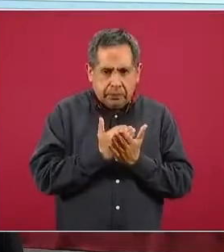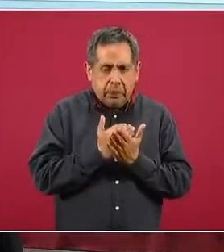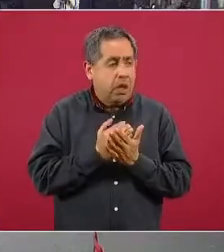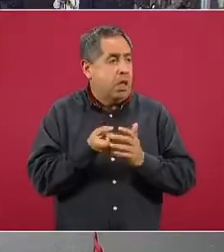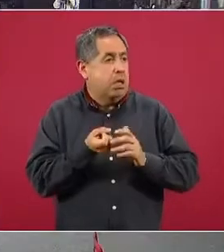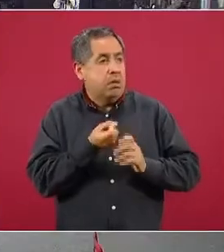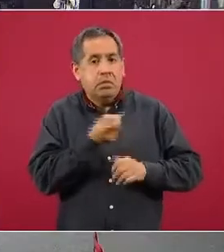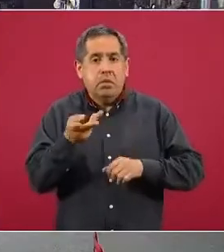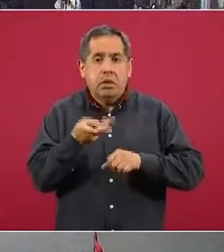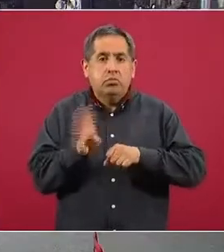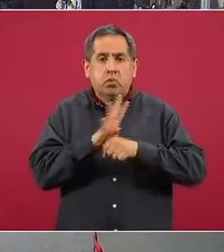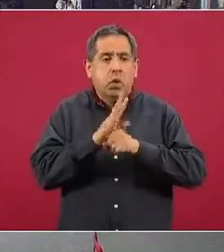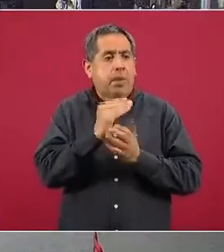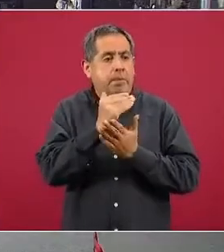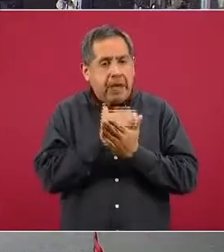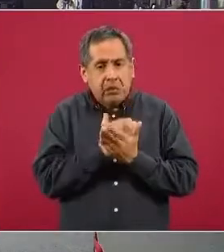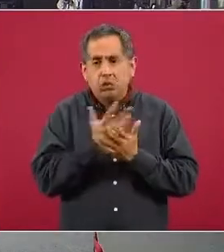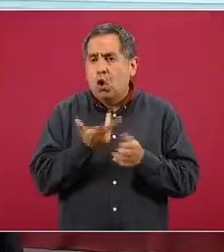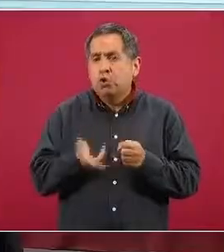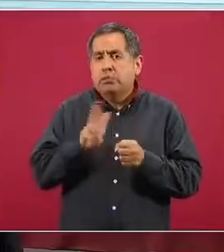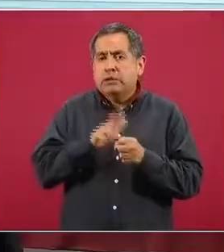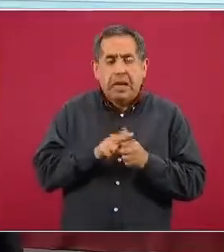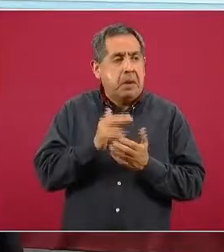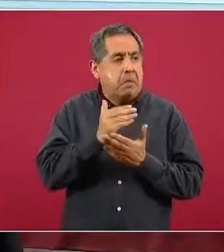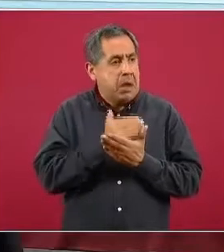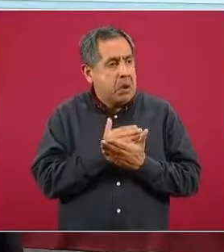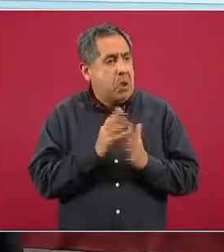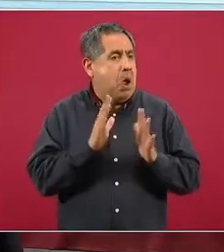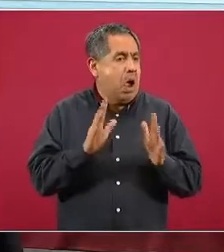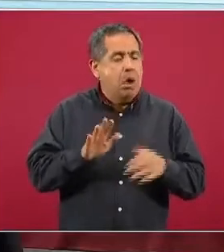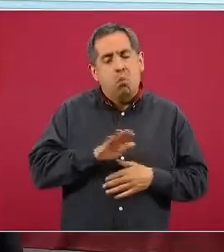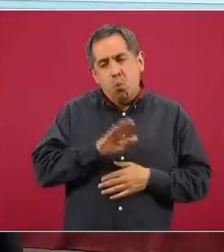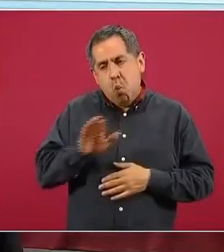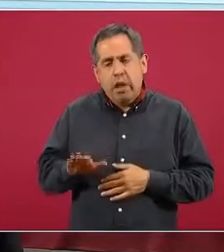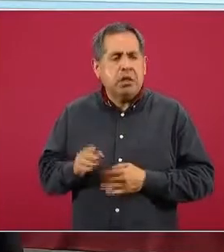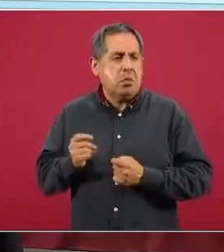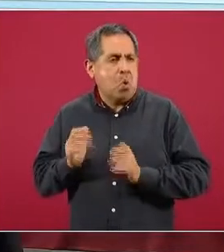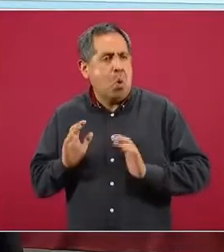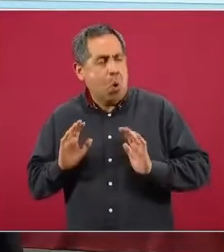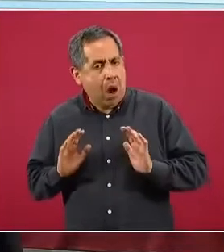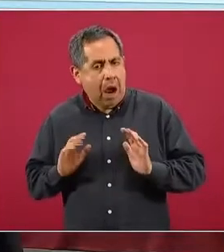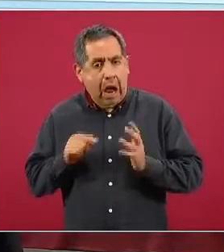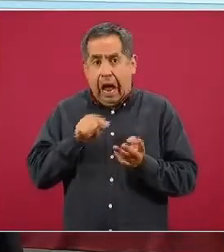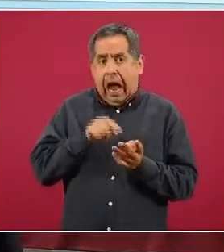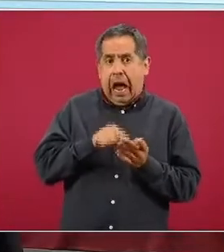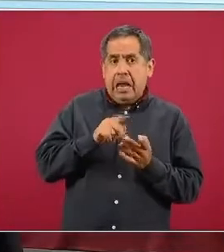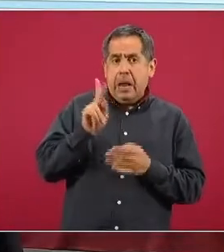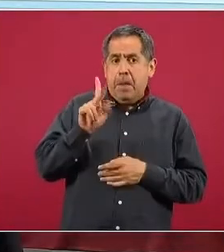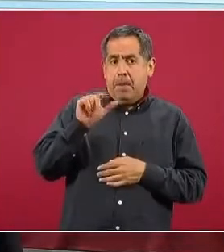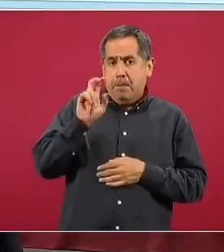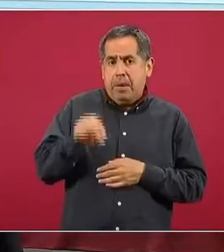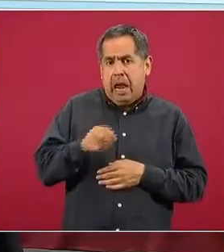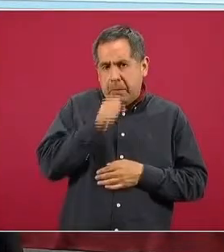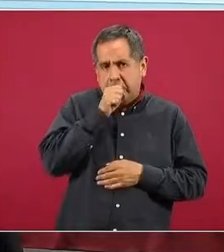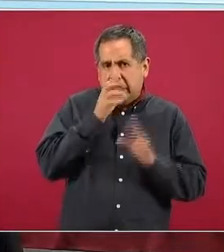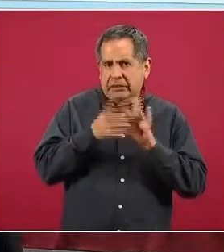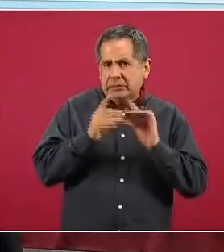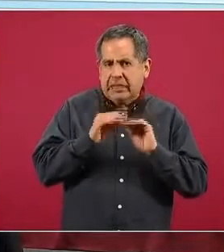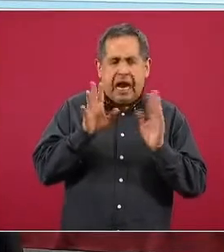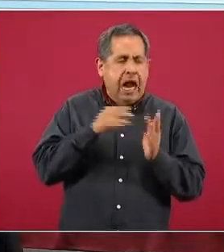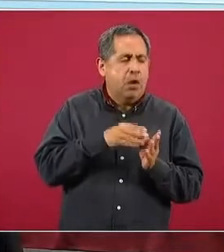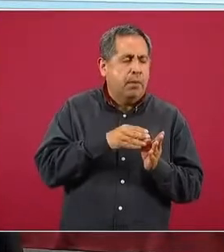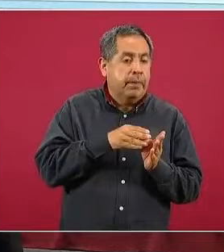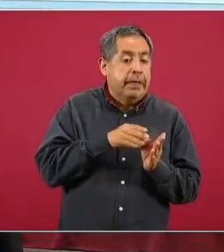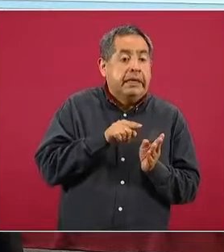de casos, el número de hospitalizaciones, el número de lamentables defunciones, un control epidémico apropiado, pero